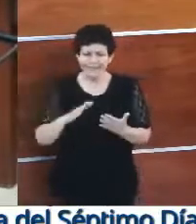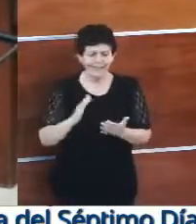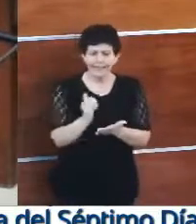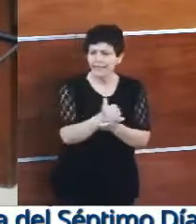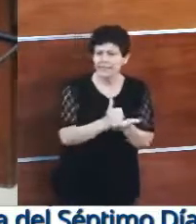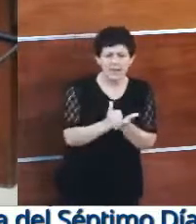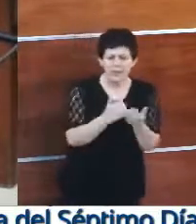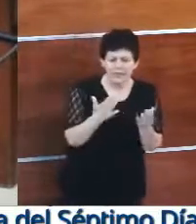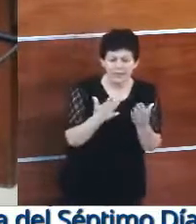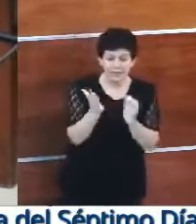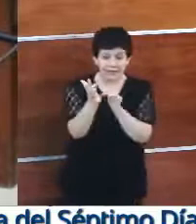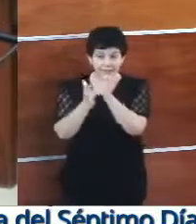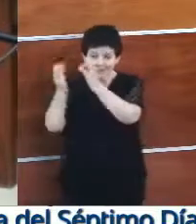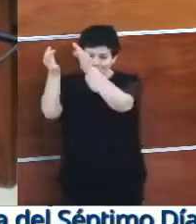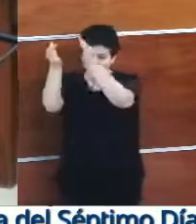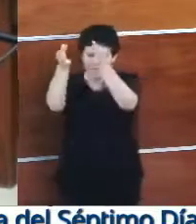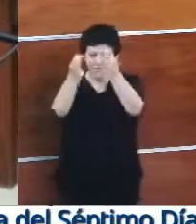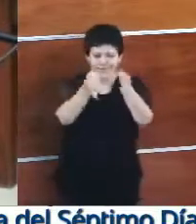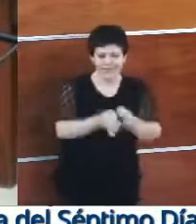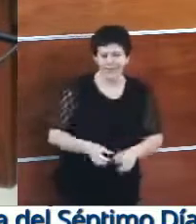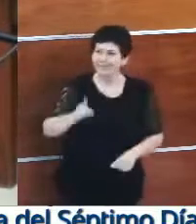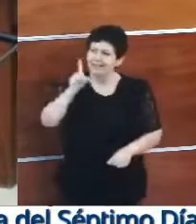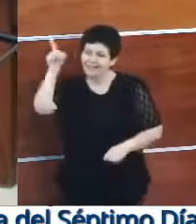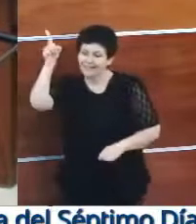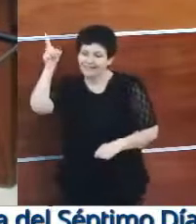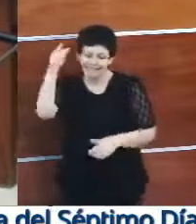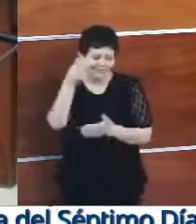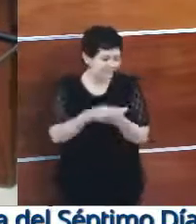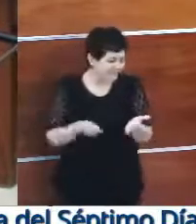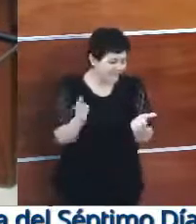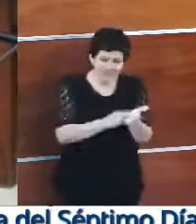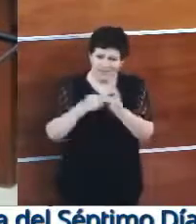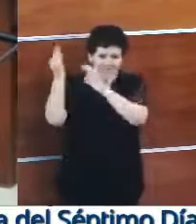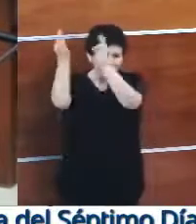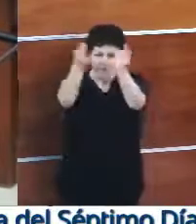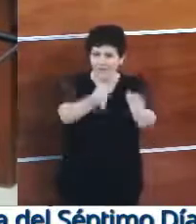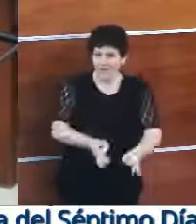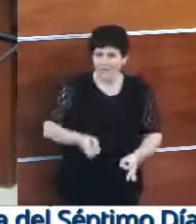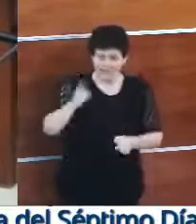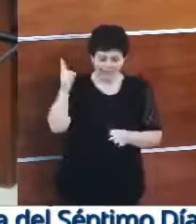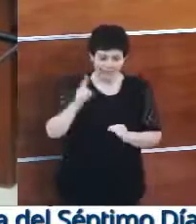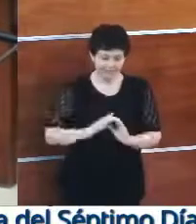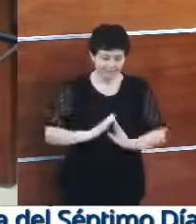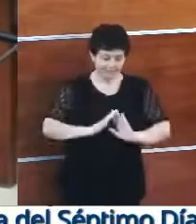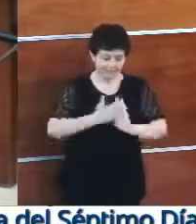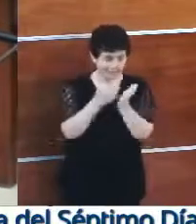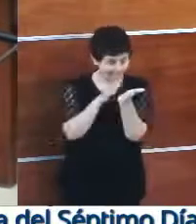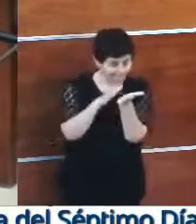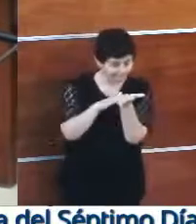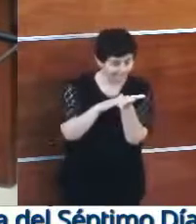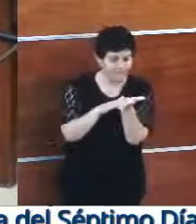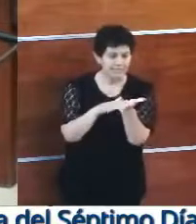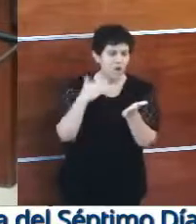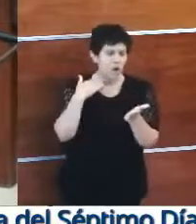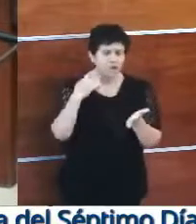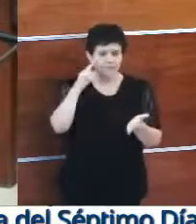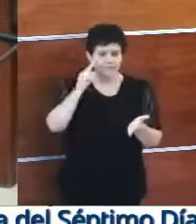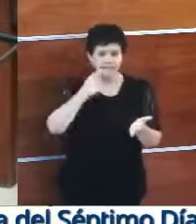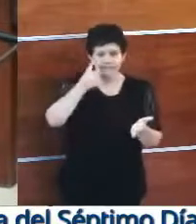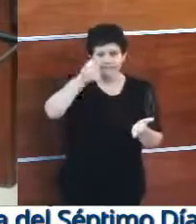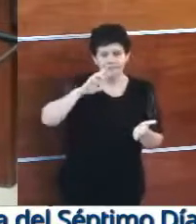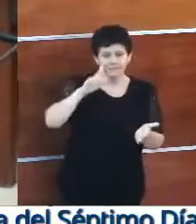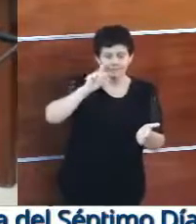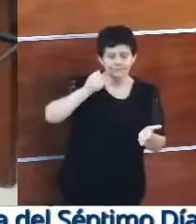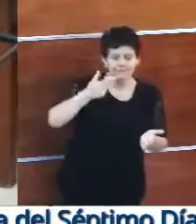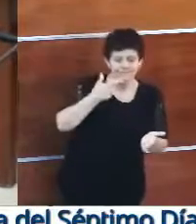del Mesías. Él prometió venir. Y yo quisiera que me acompañen en Isaías capítulo